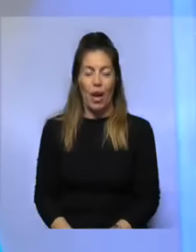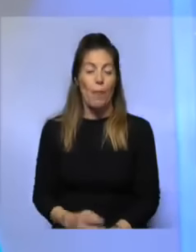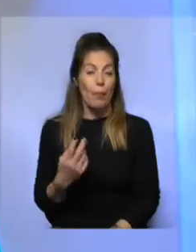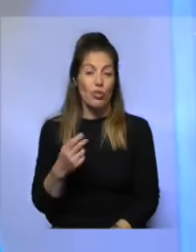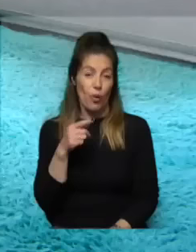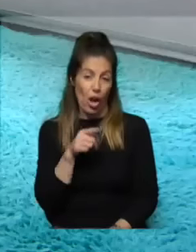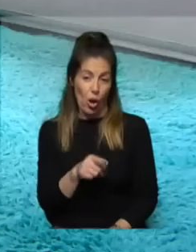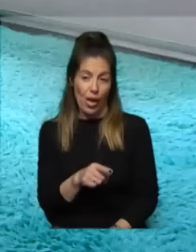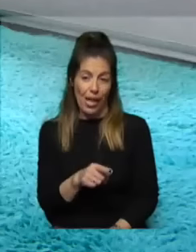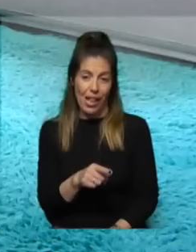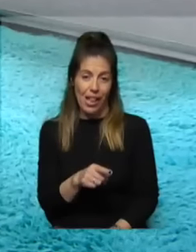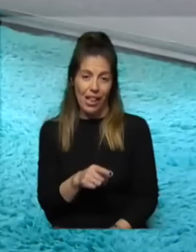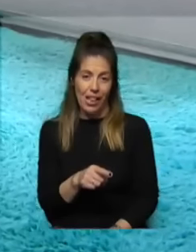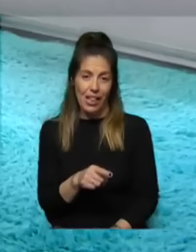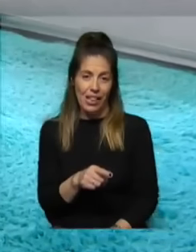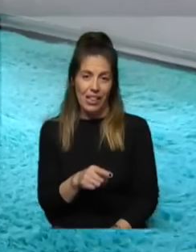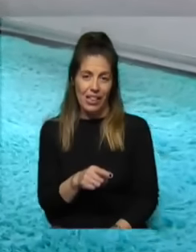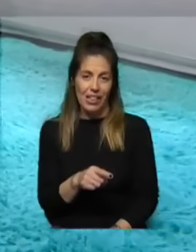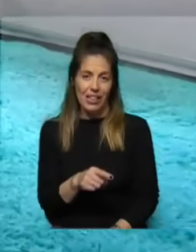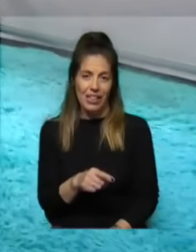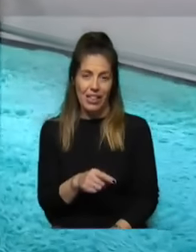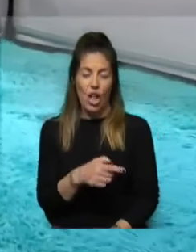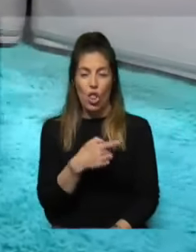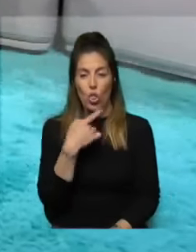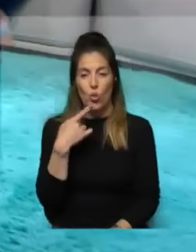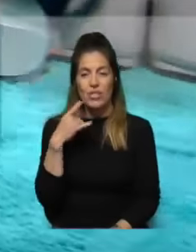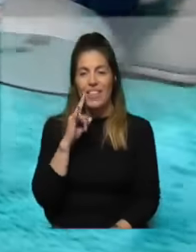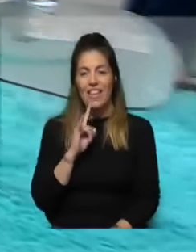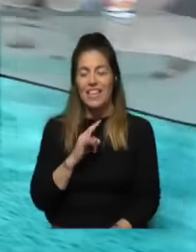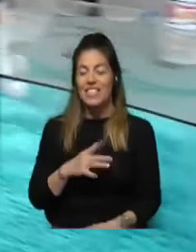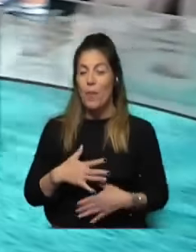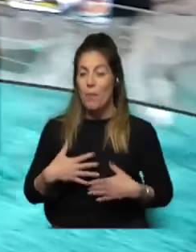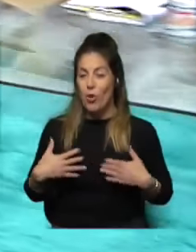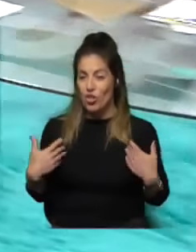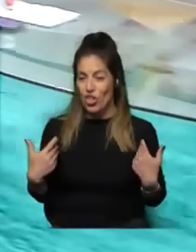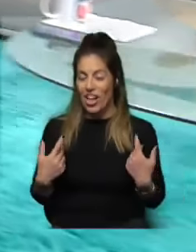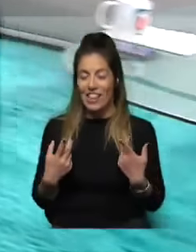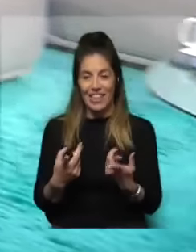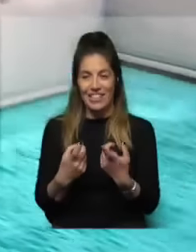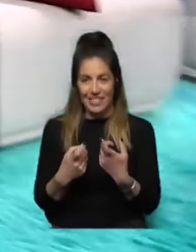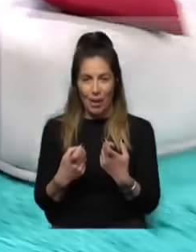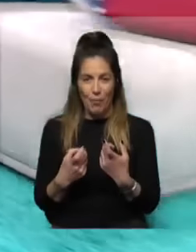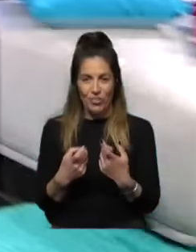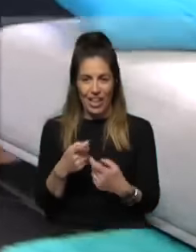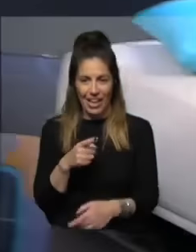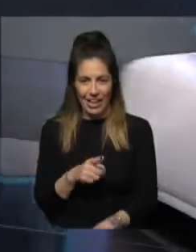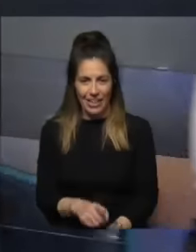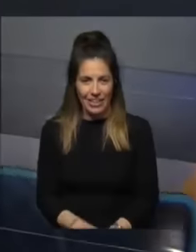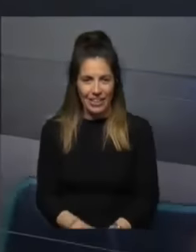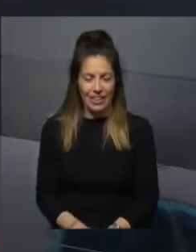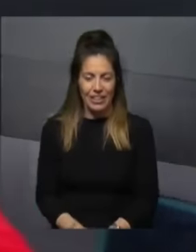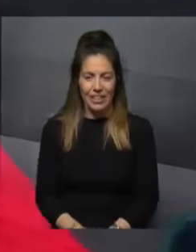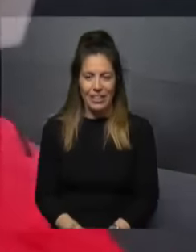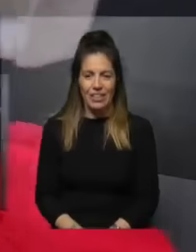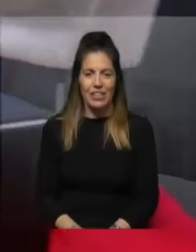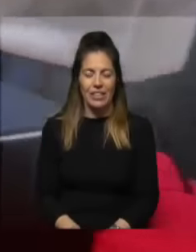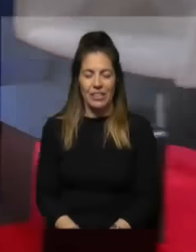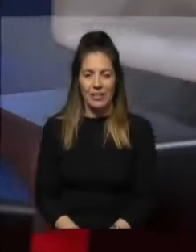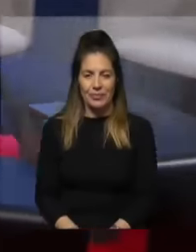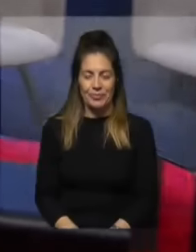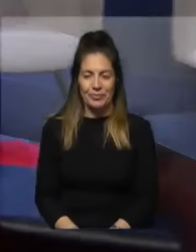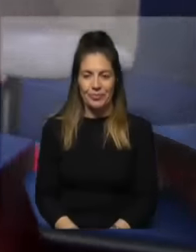él. Sí. ¿No? Necesitamos dulce de leche emocional. Necesitamos dulce de leche emocional. El dulce de leche emocional de